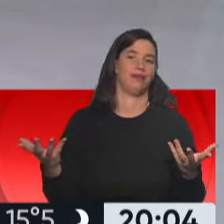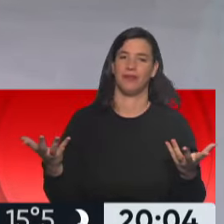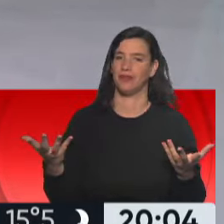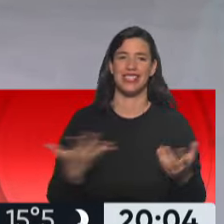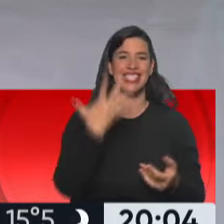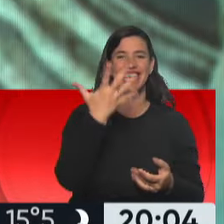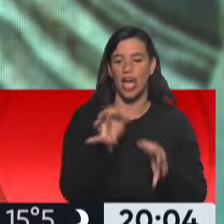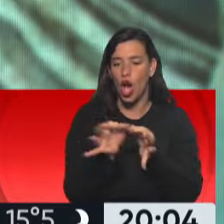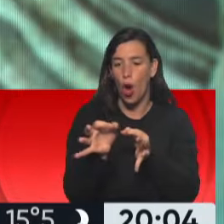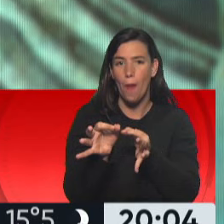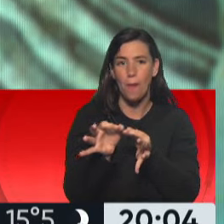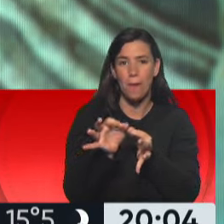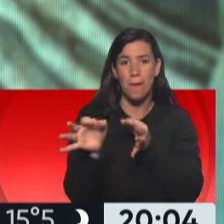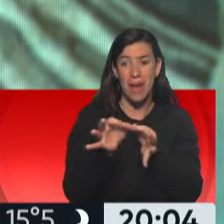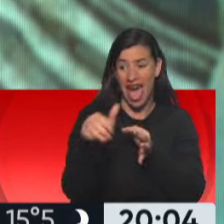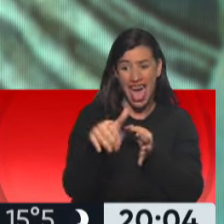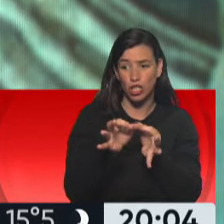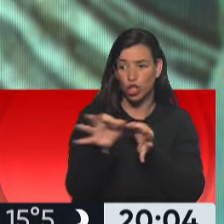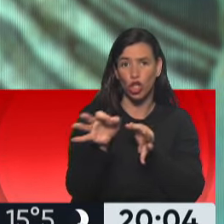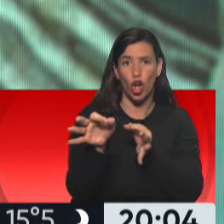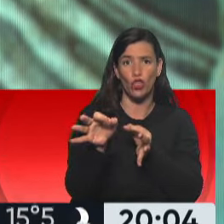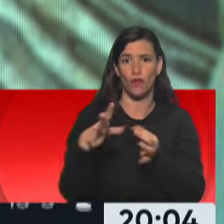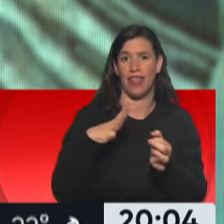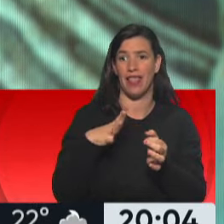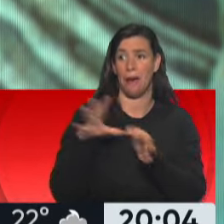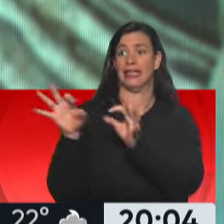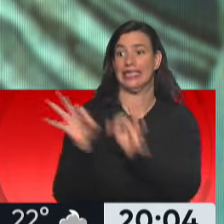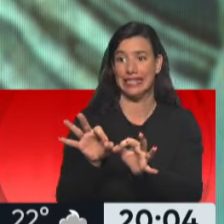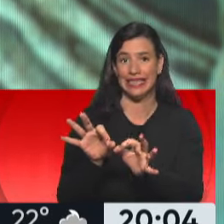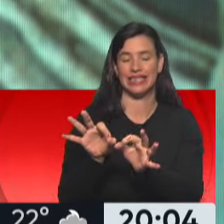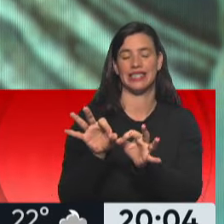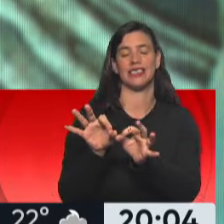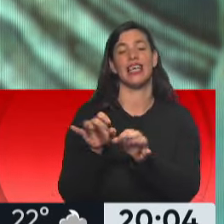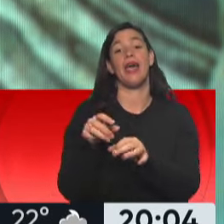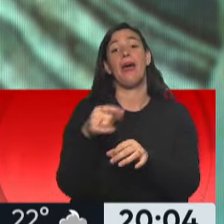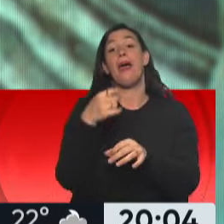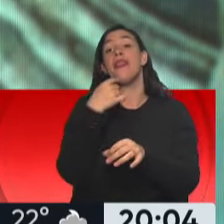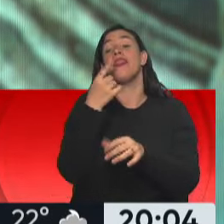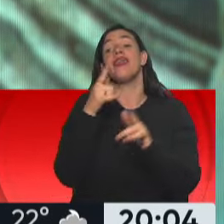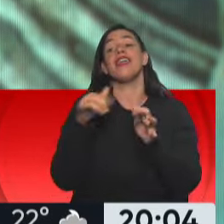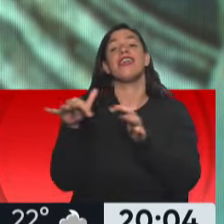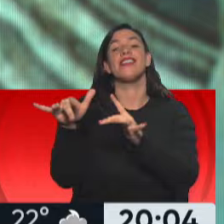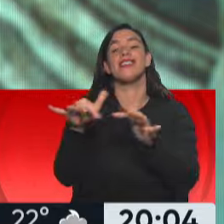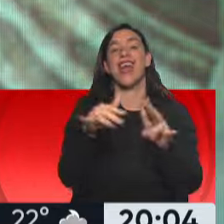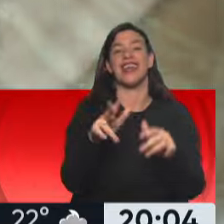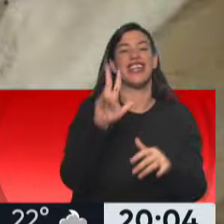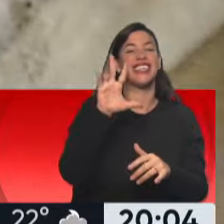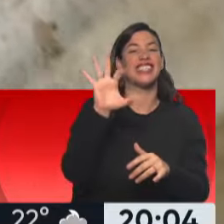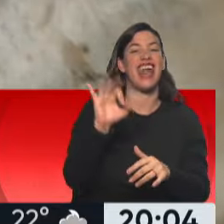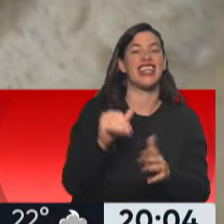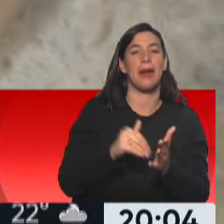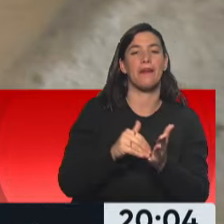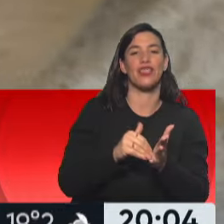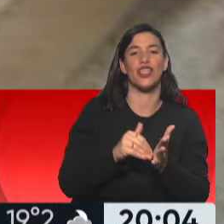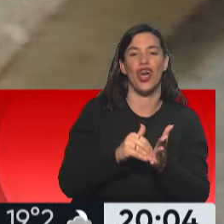Macro. Dicen sí. que iban a llevarse alrededor de 30 millones de dólares. Mm. Pero lo que te propongo,